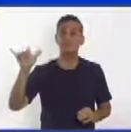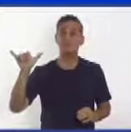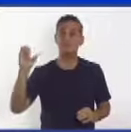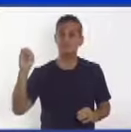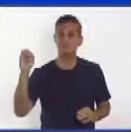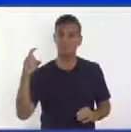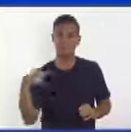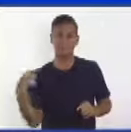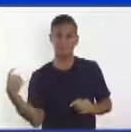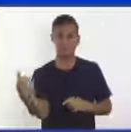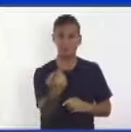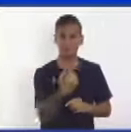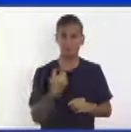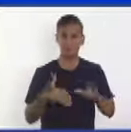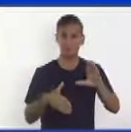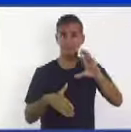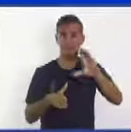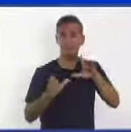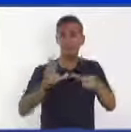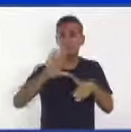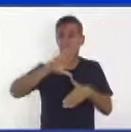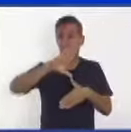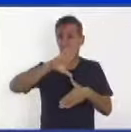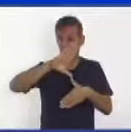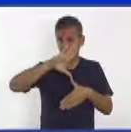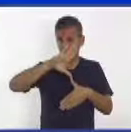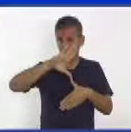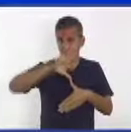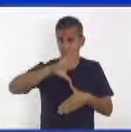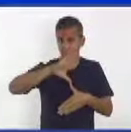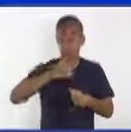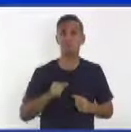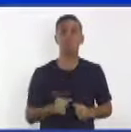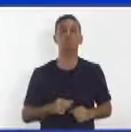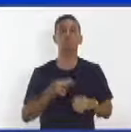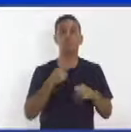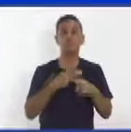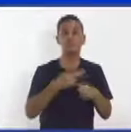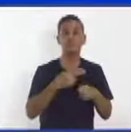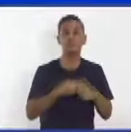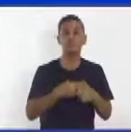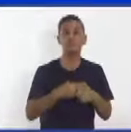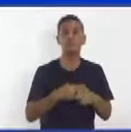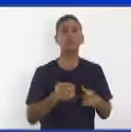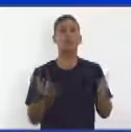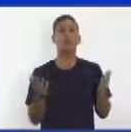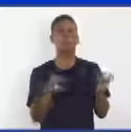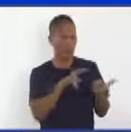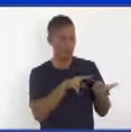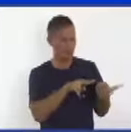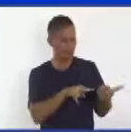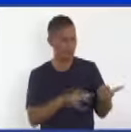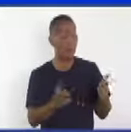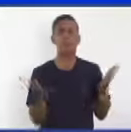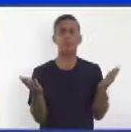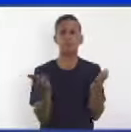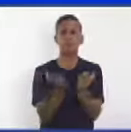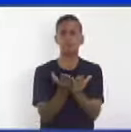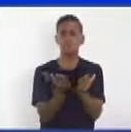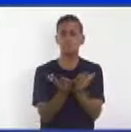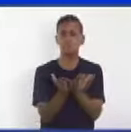del ensayo nuestra américa fíjense que él epígrafe se titula